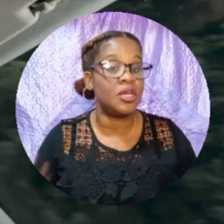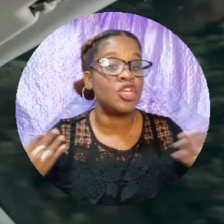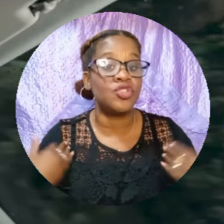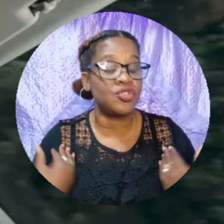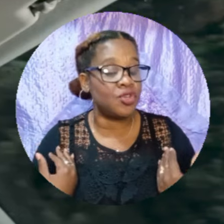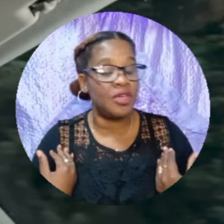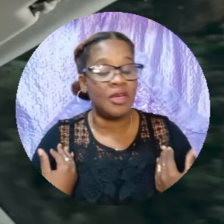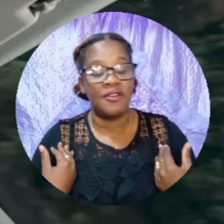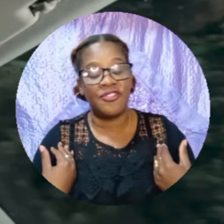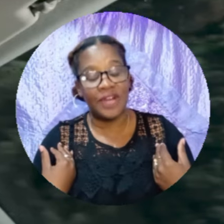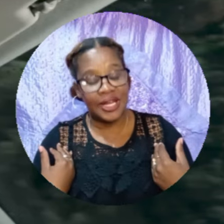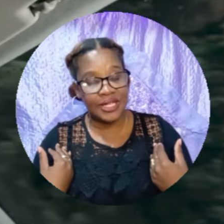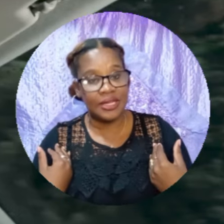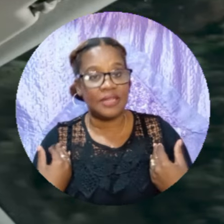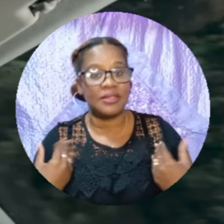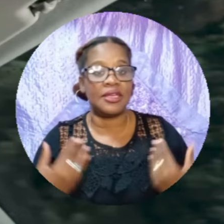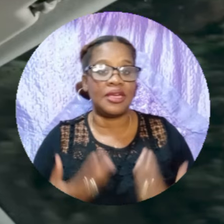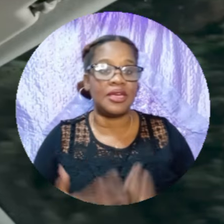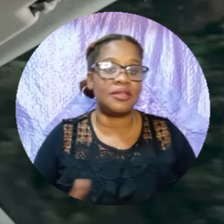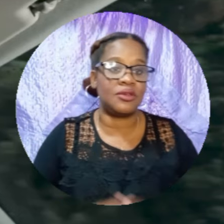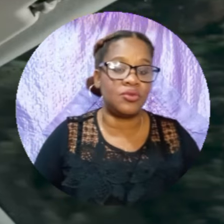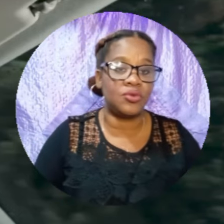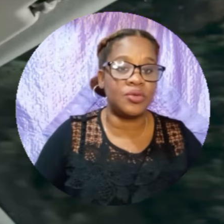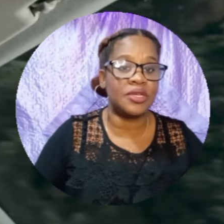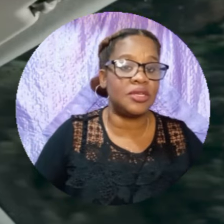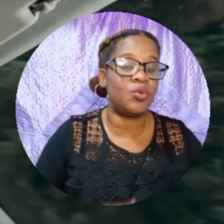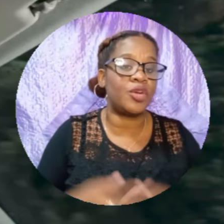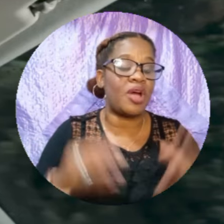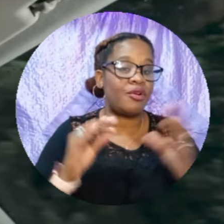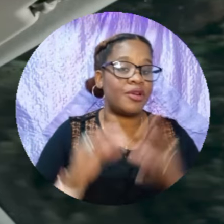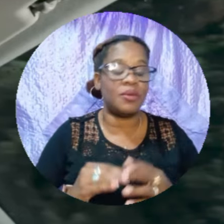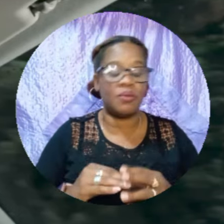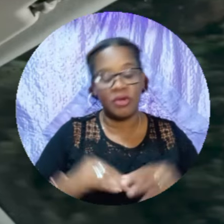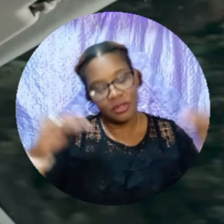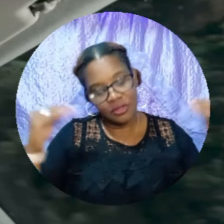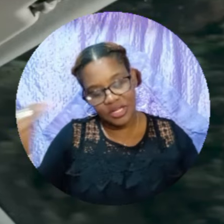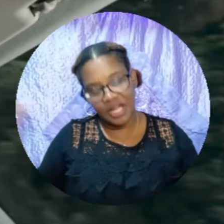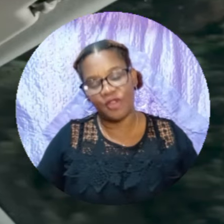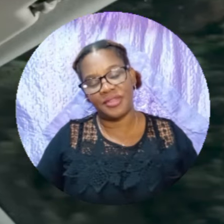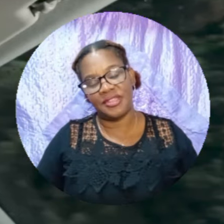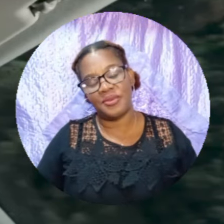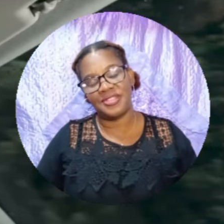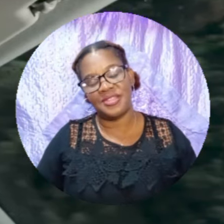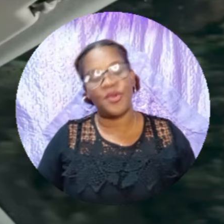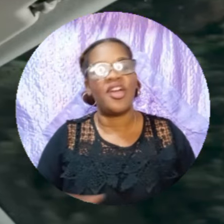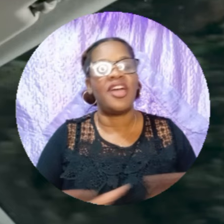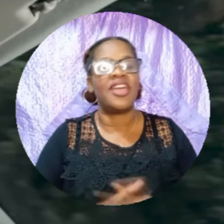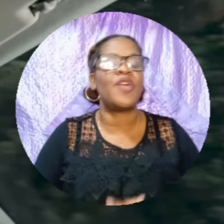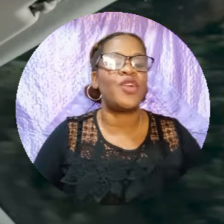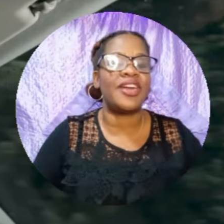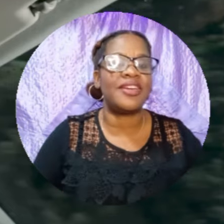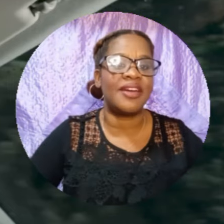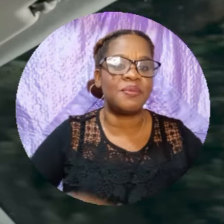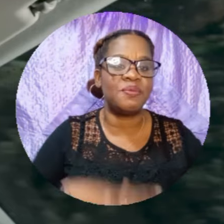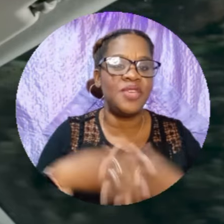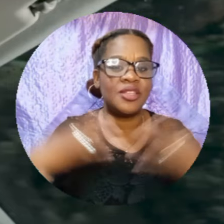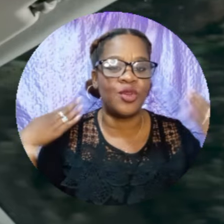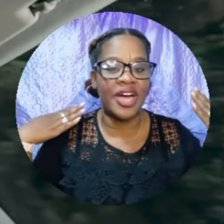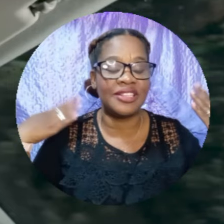conocer. Yo soy fanática de este youtuber y bueno, ahora mismo ya les comenté al principio que voy a